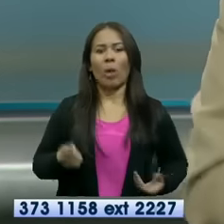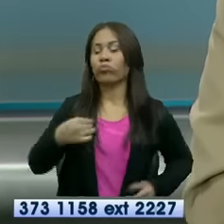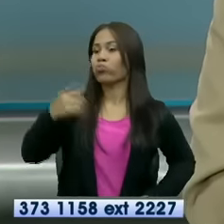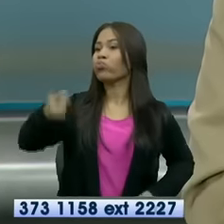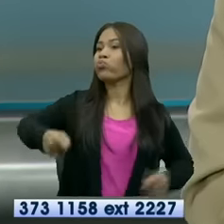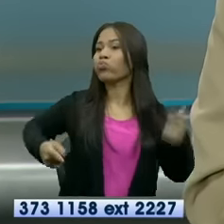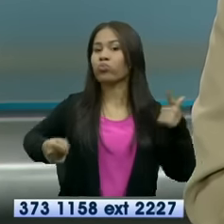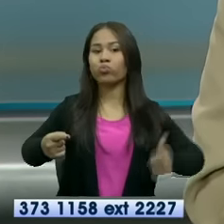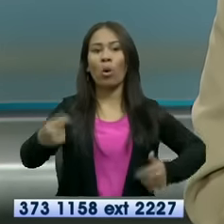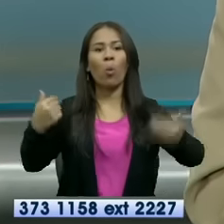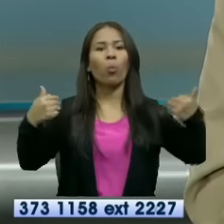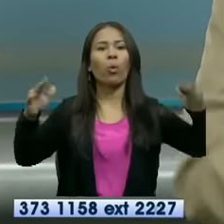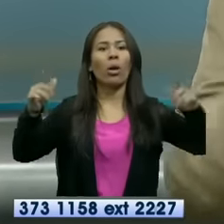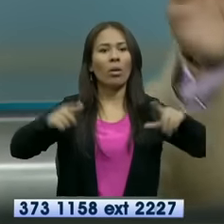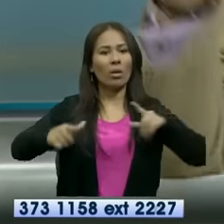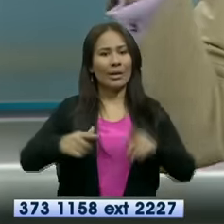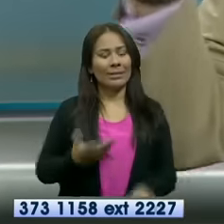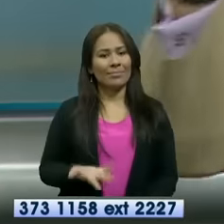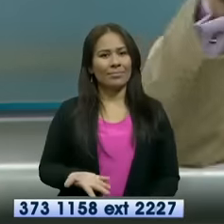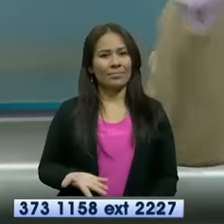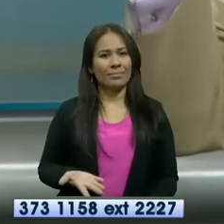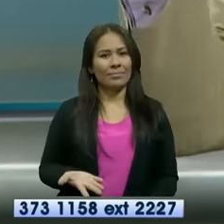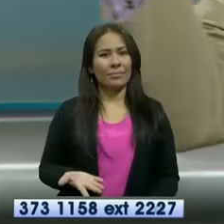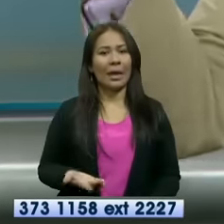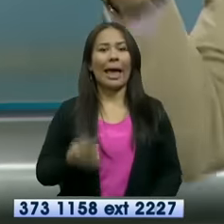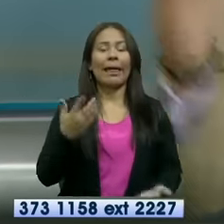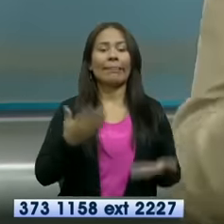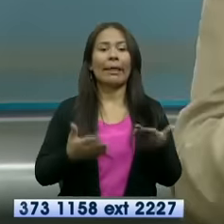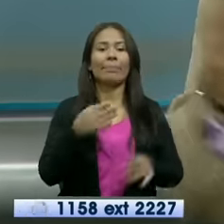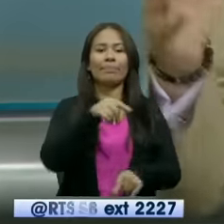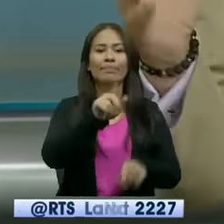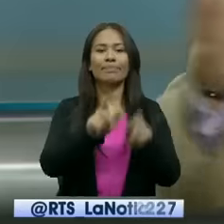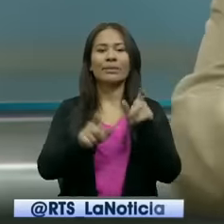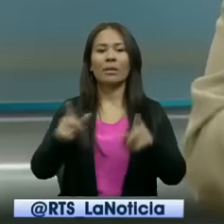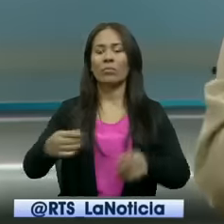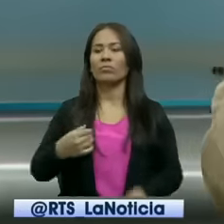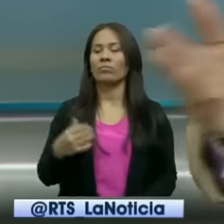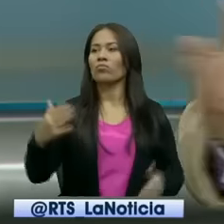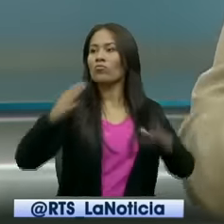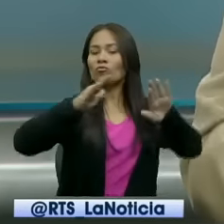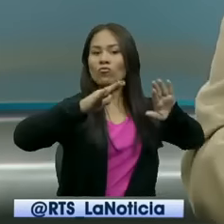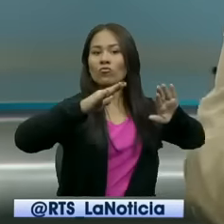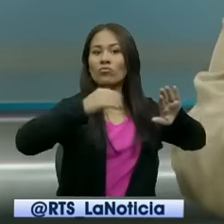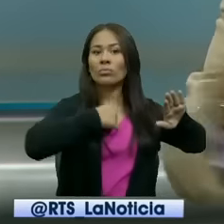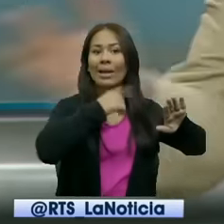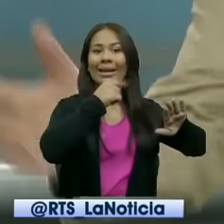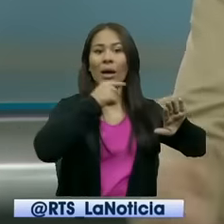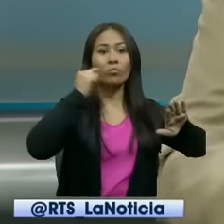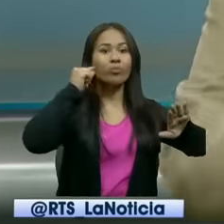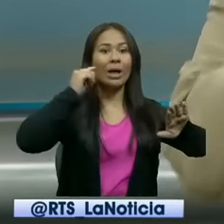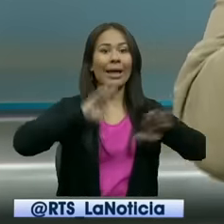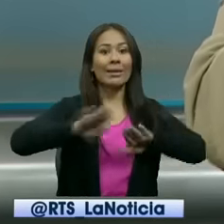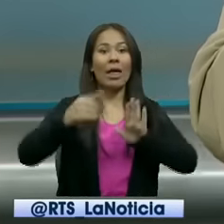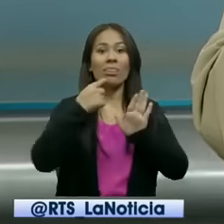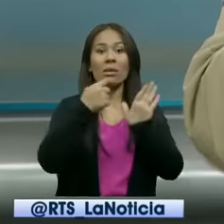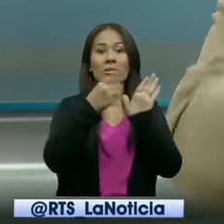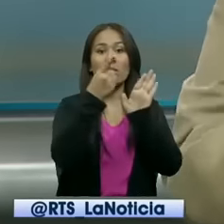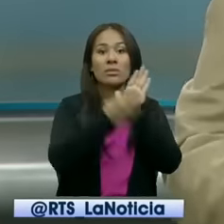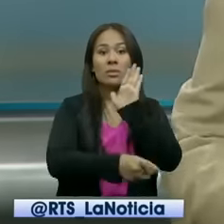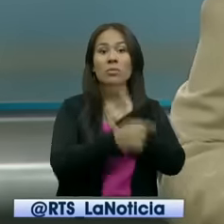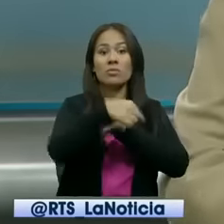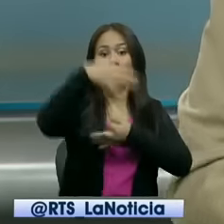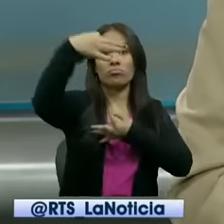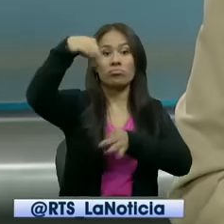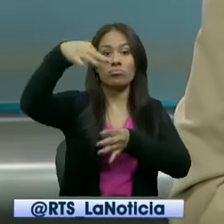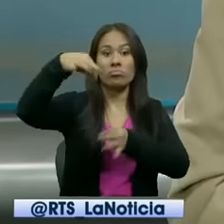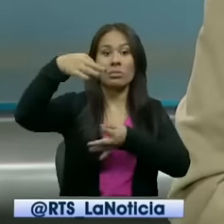gana. Seguramente cubriendo la agresión que supuestamente, y eso está denunciado y el juez dispuso